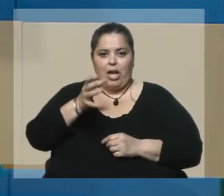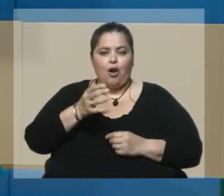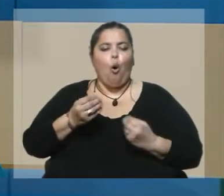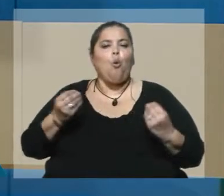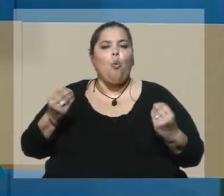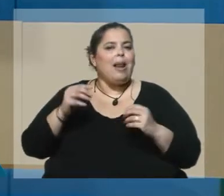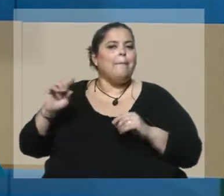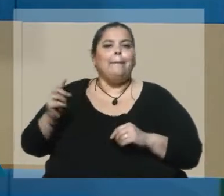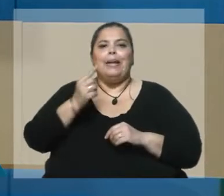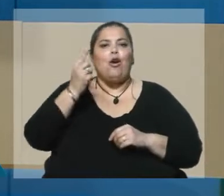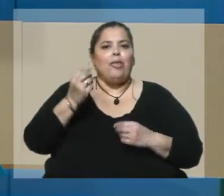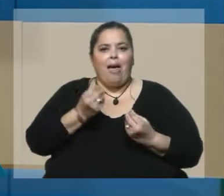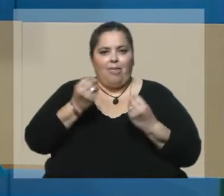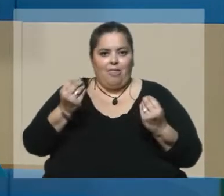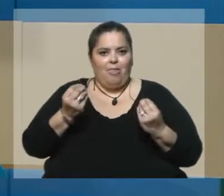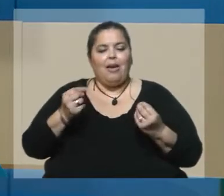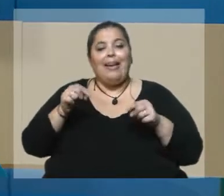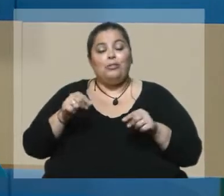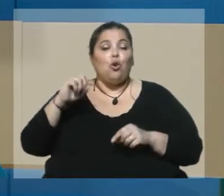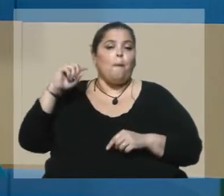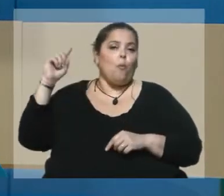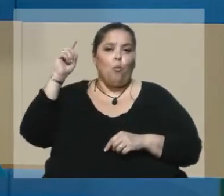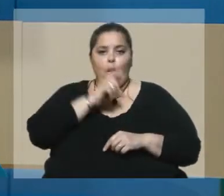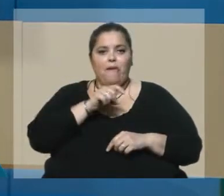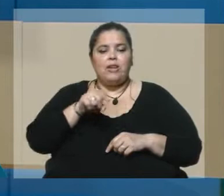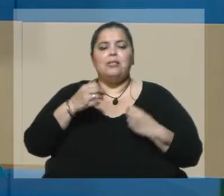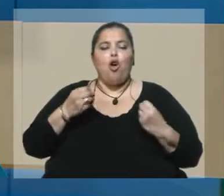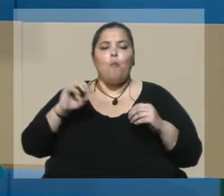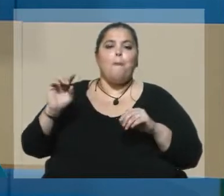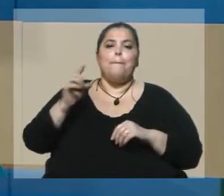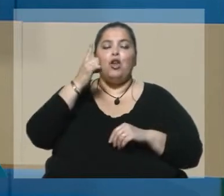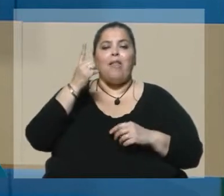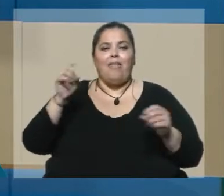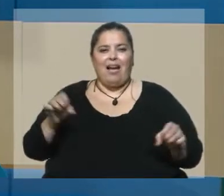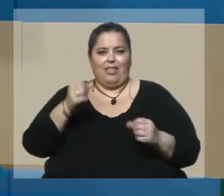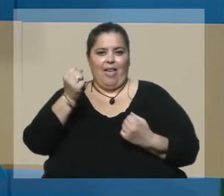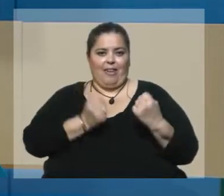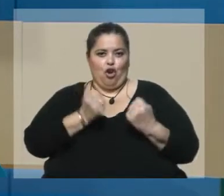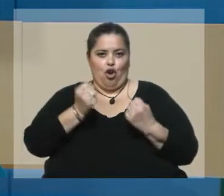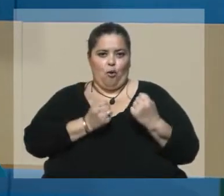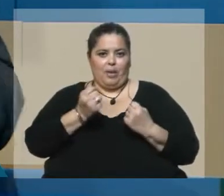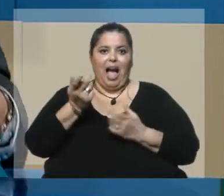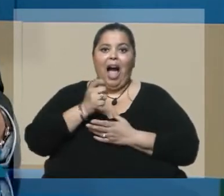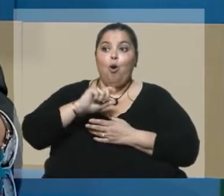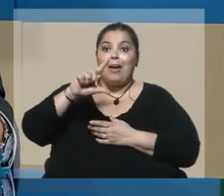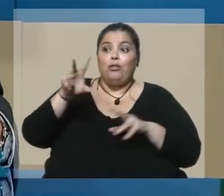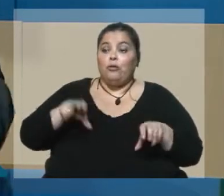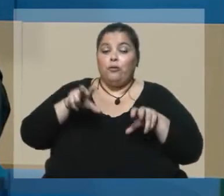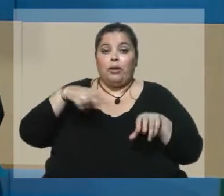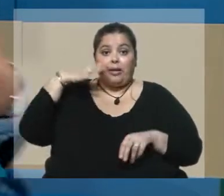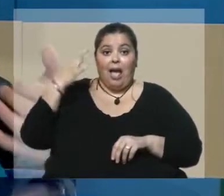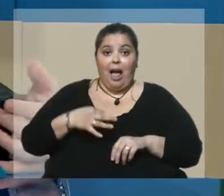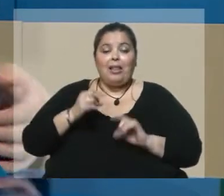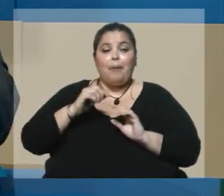que se priori quiere priorizar no se es muy difícil priorizar la actividad económica el aumento de los ingresos reales y la baja de la inflación